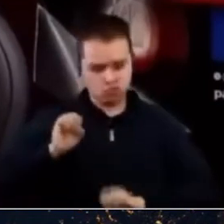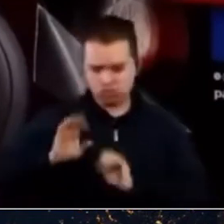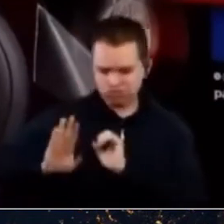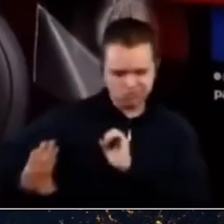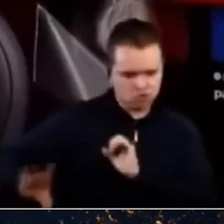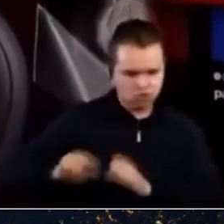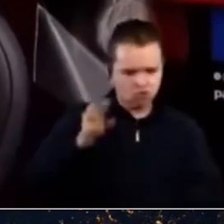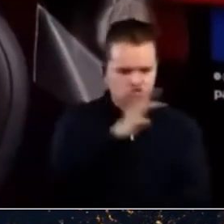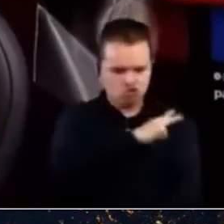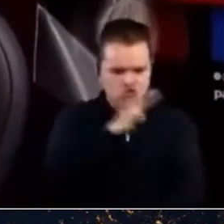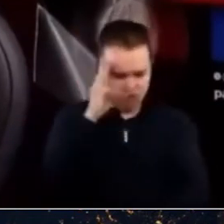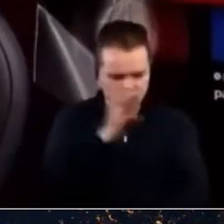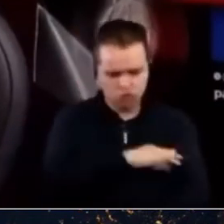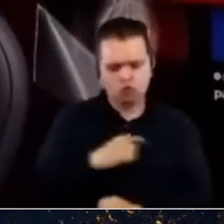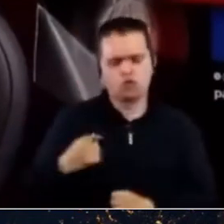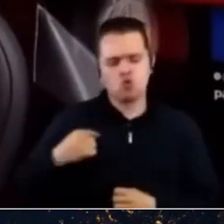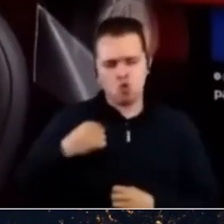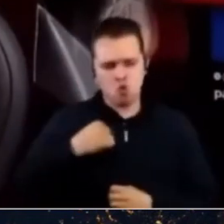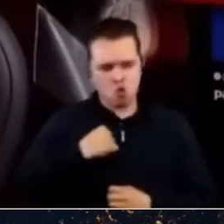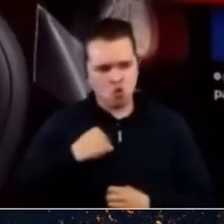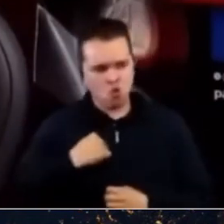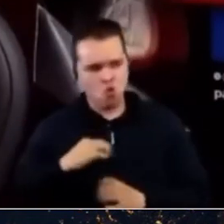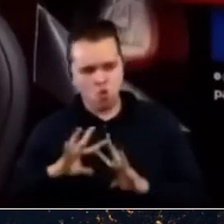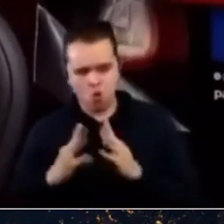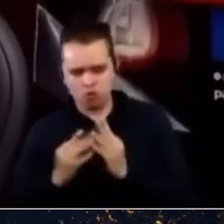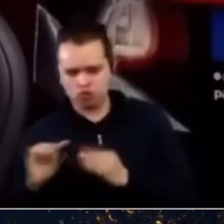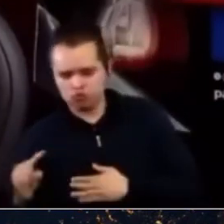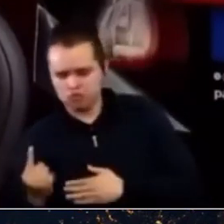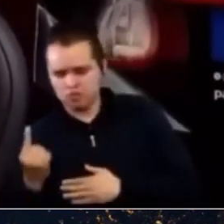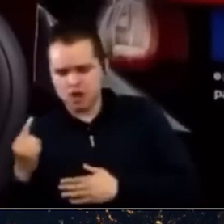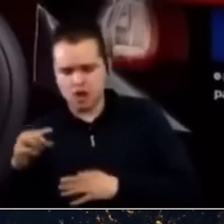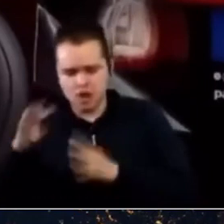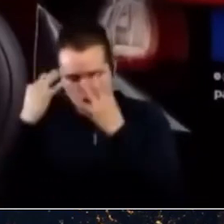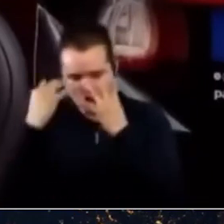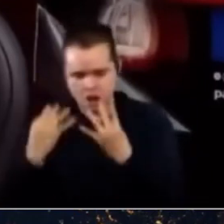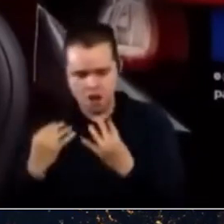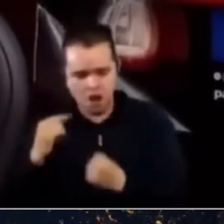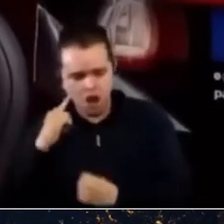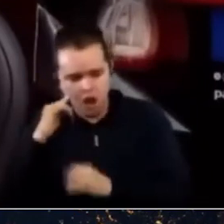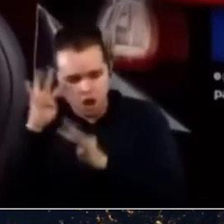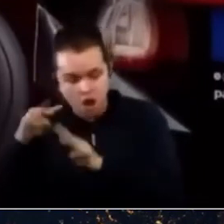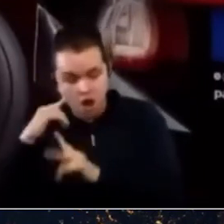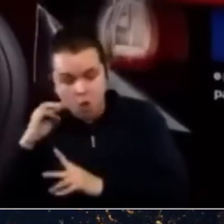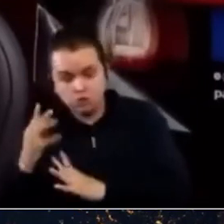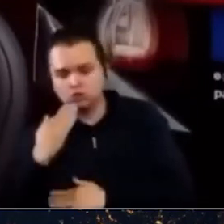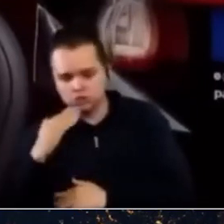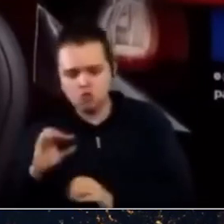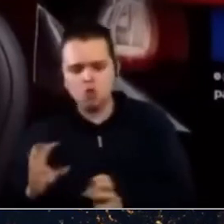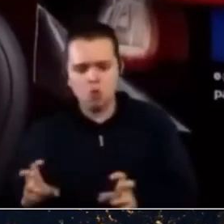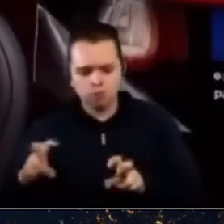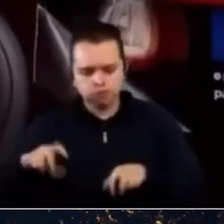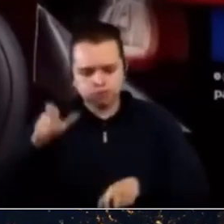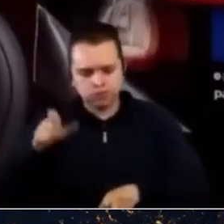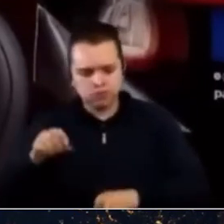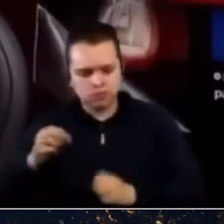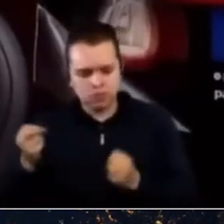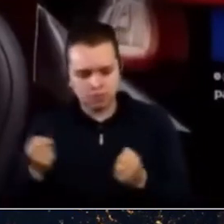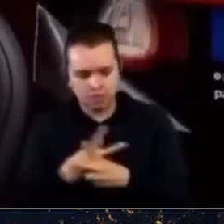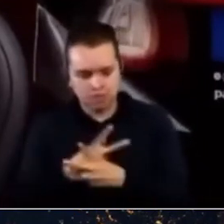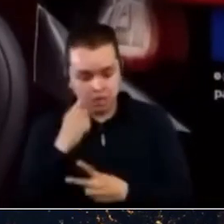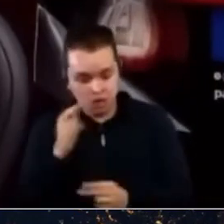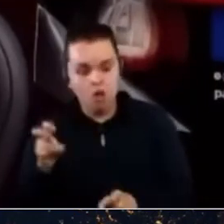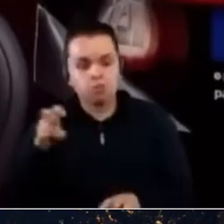permitieron, porque yo estaba en la Comisión Primera de Cámara cuando pedimos que hubiera curules para las